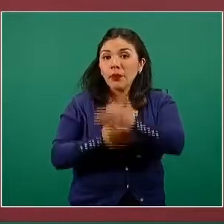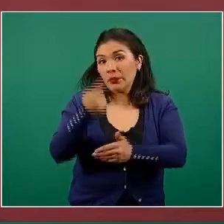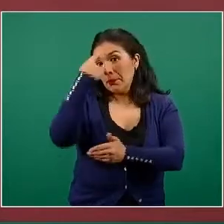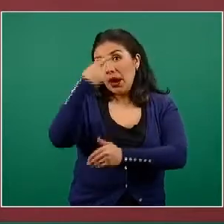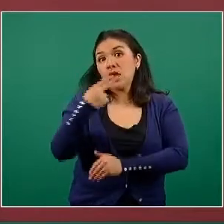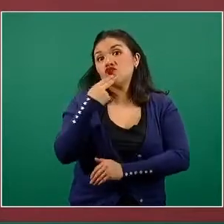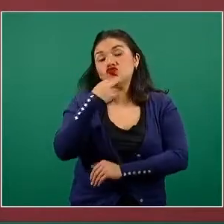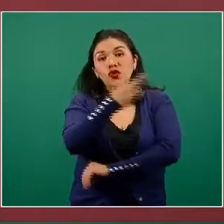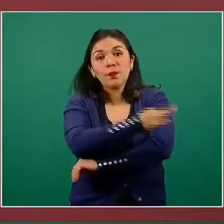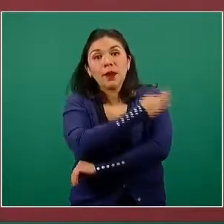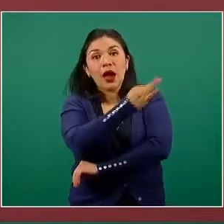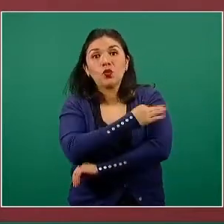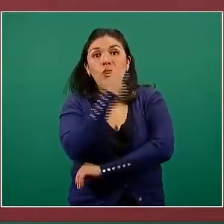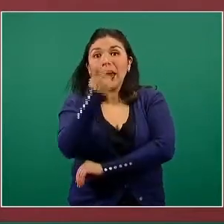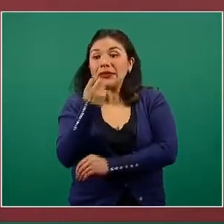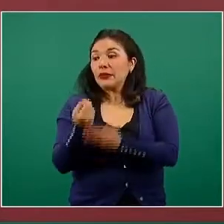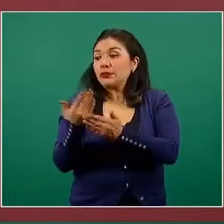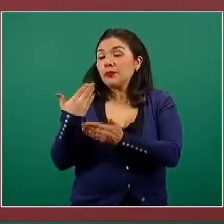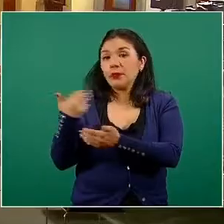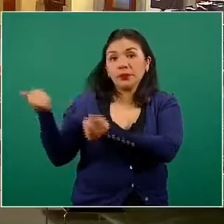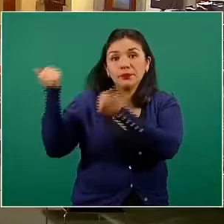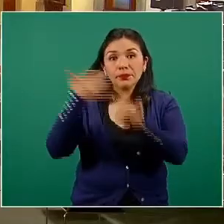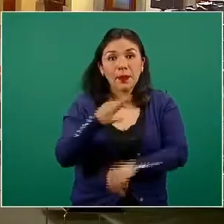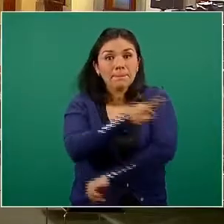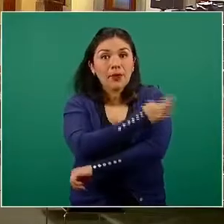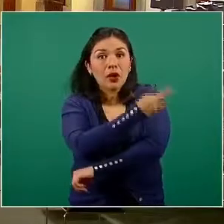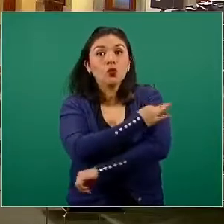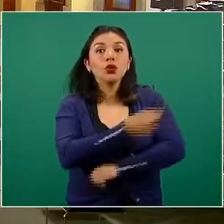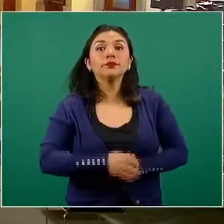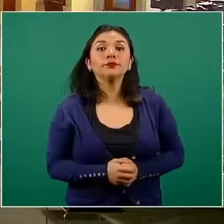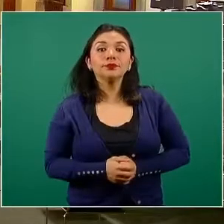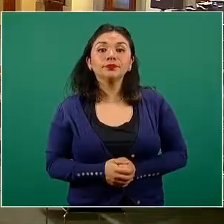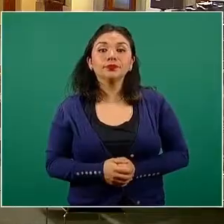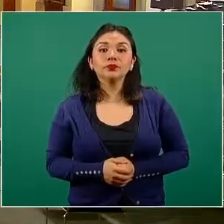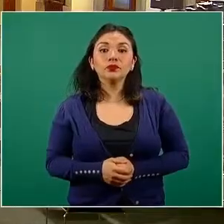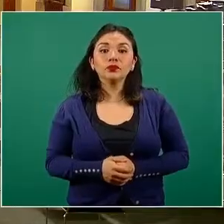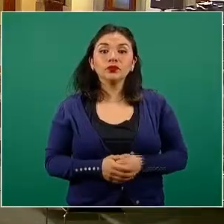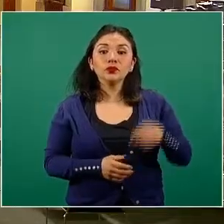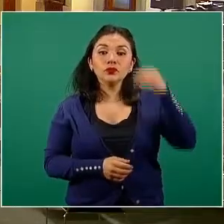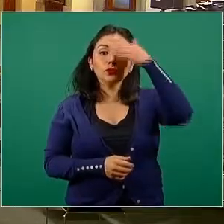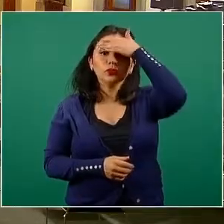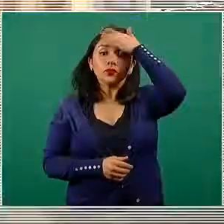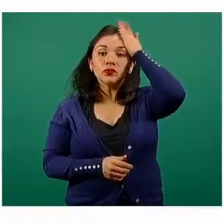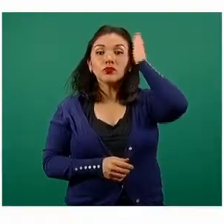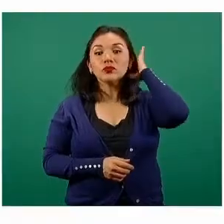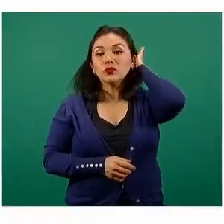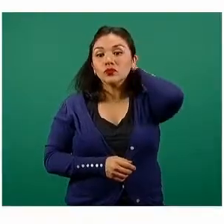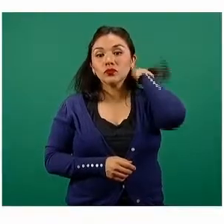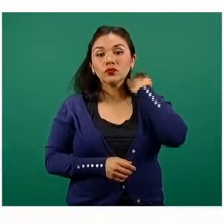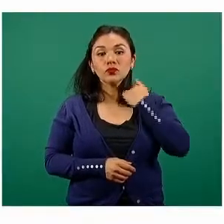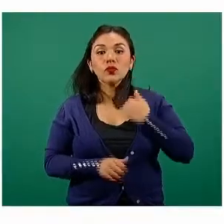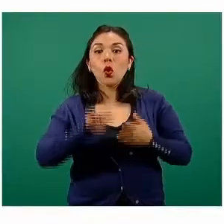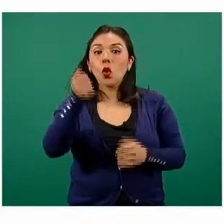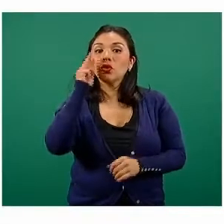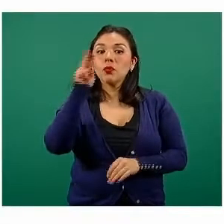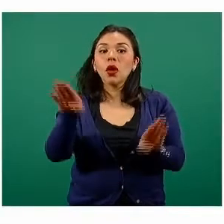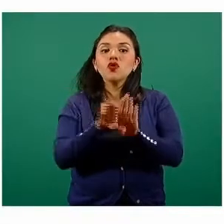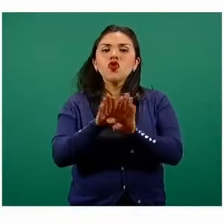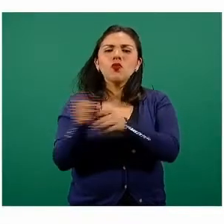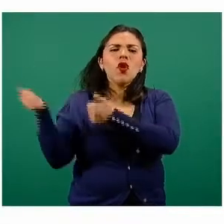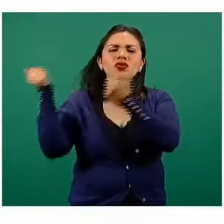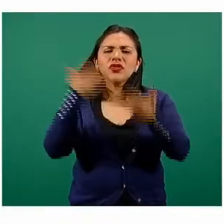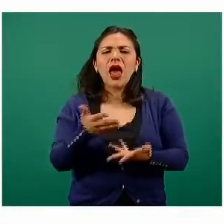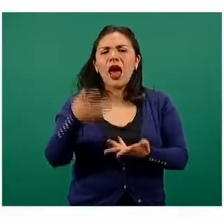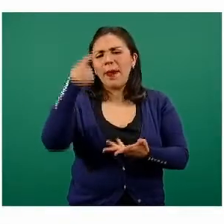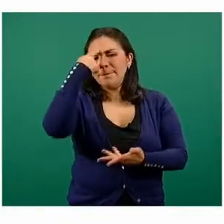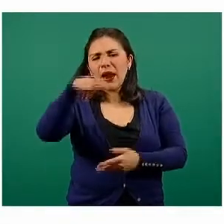uso de este más reciente paquete. La siguiente, por favor. Y aquí se puede ver precisamente cómo se distribuye el uso de los paquetes,